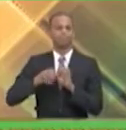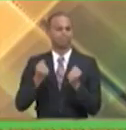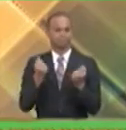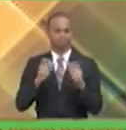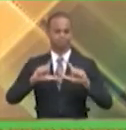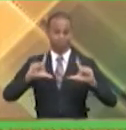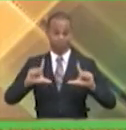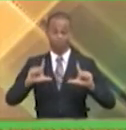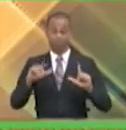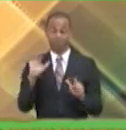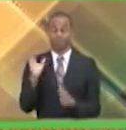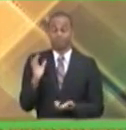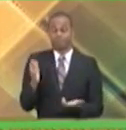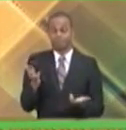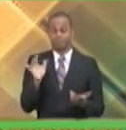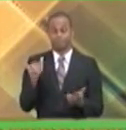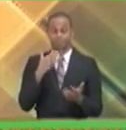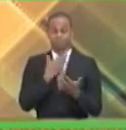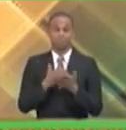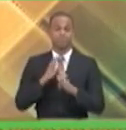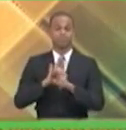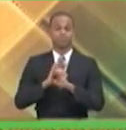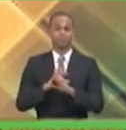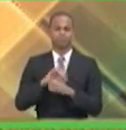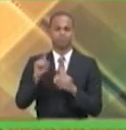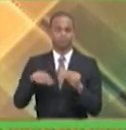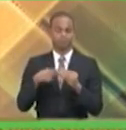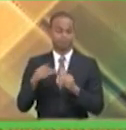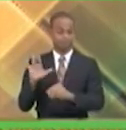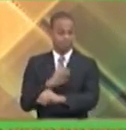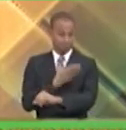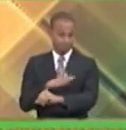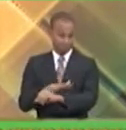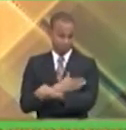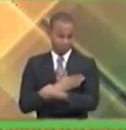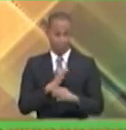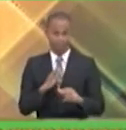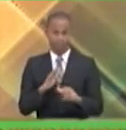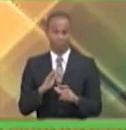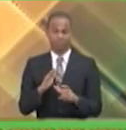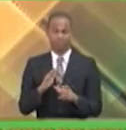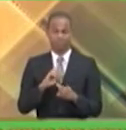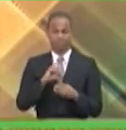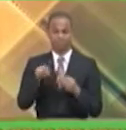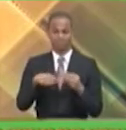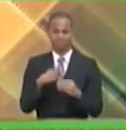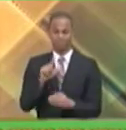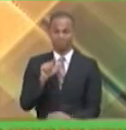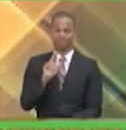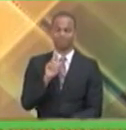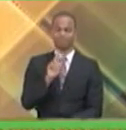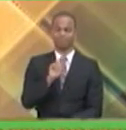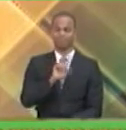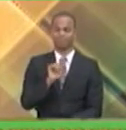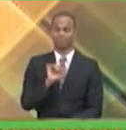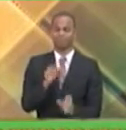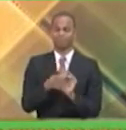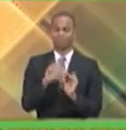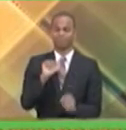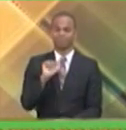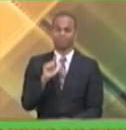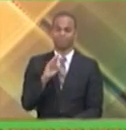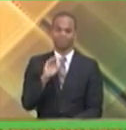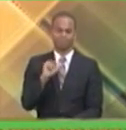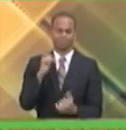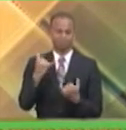traduciendo esto, pero en cuanto a los músicos de Luz, del ALBA, de la Escuela de Música Inclusiva, a